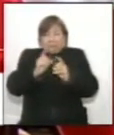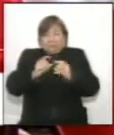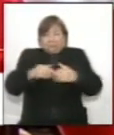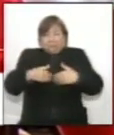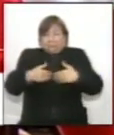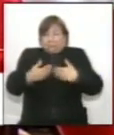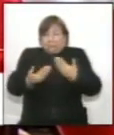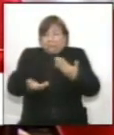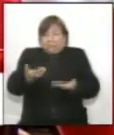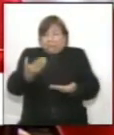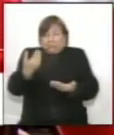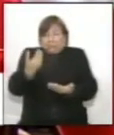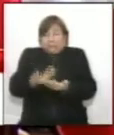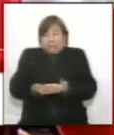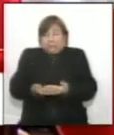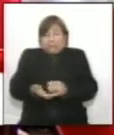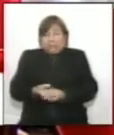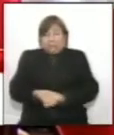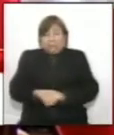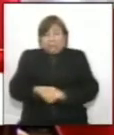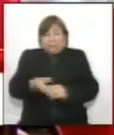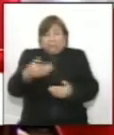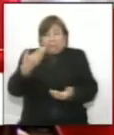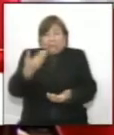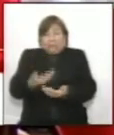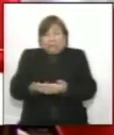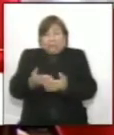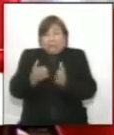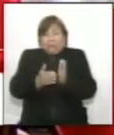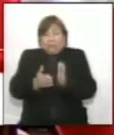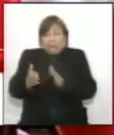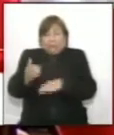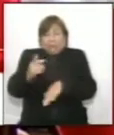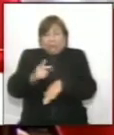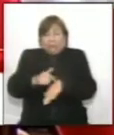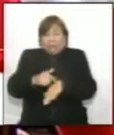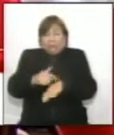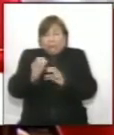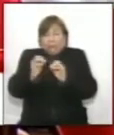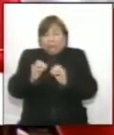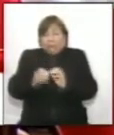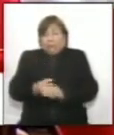en algún momento no ha llegado a la mesa. Y si ya llegó a la mesa, tendrá su momento que se ponga.